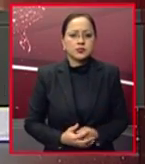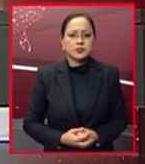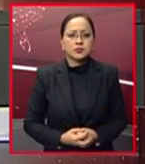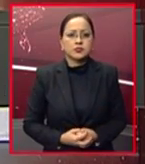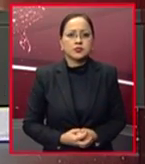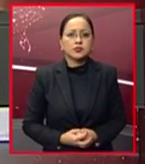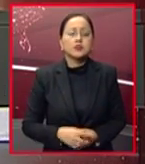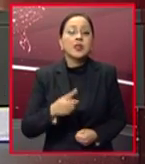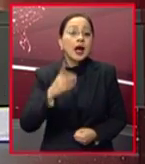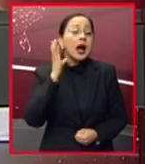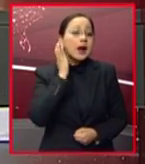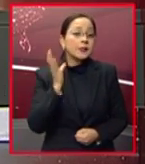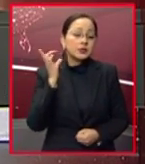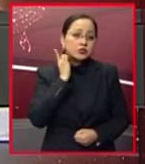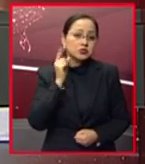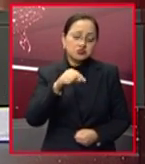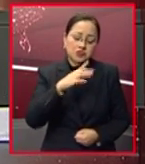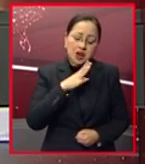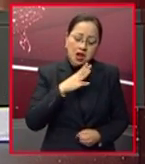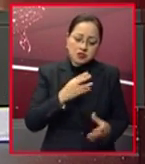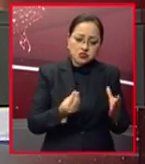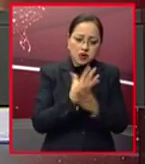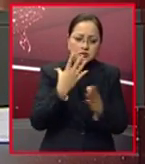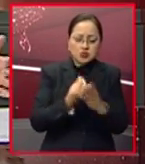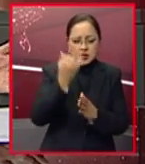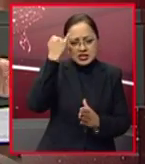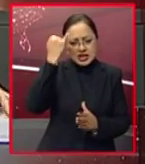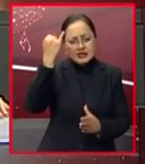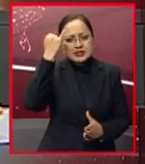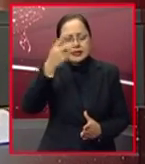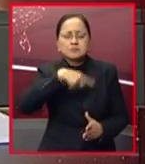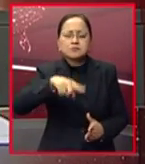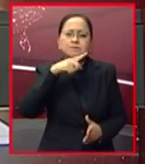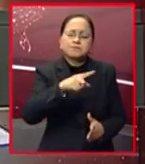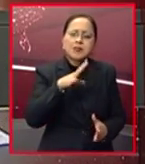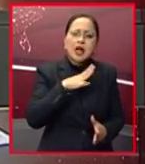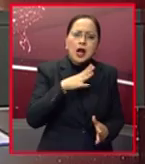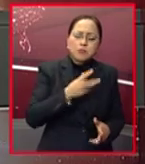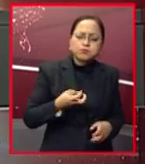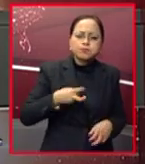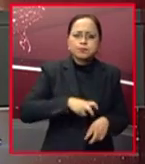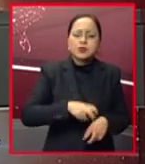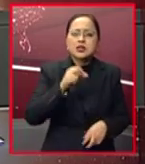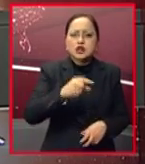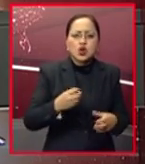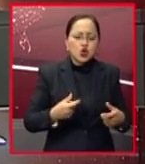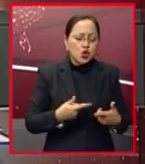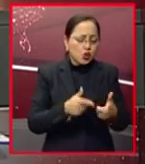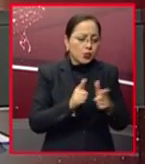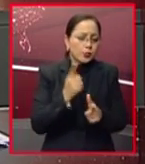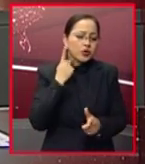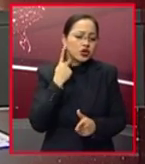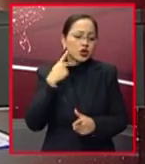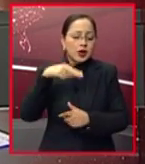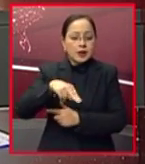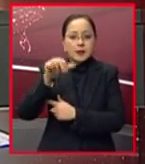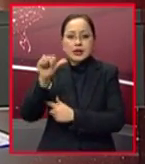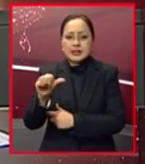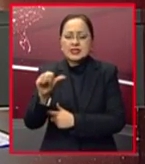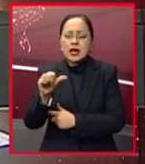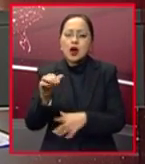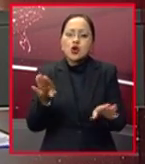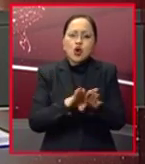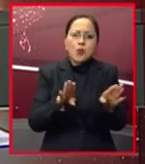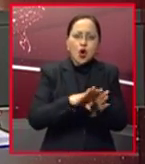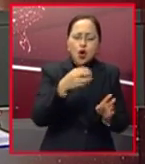Y en el Pleno de la Cámara de Diputados también hubo posicionamientos sobre este acto histórico. El partido Nueva Alianza resaltó la reorganización de la nación por la senda